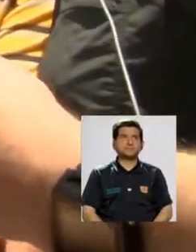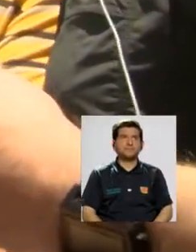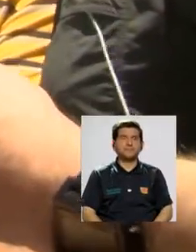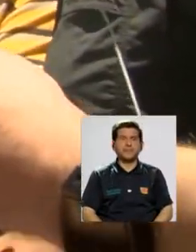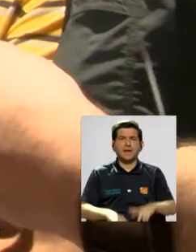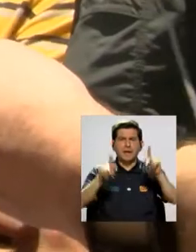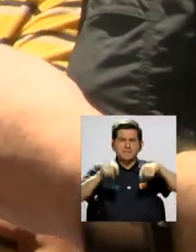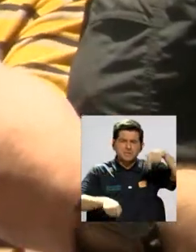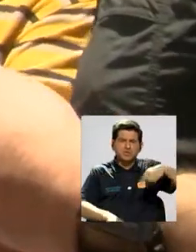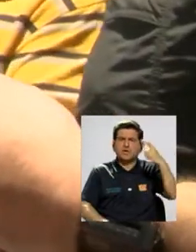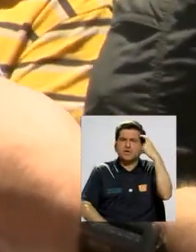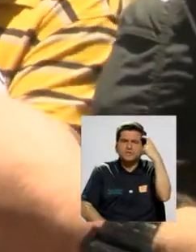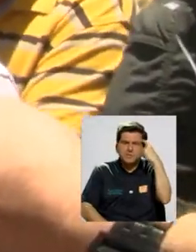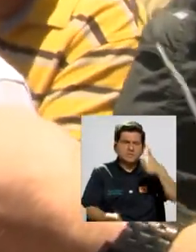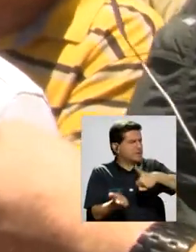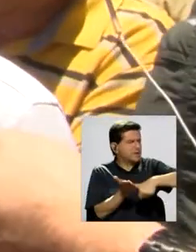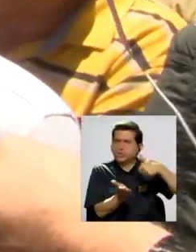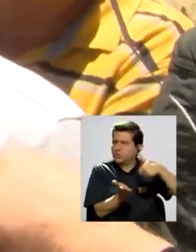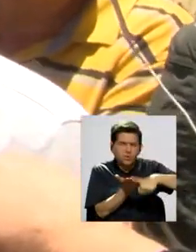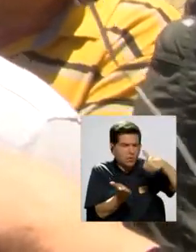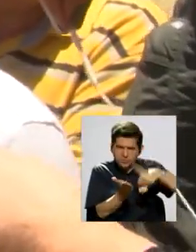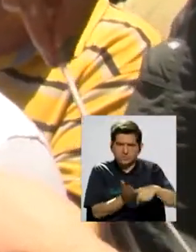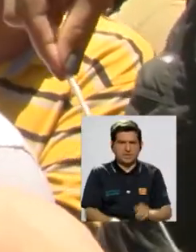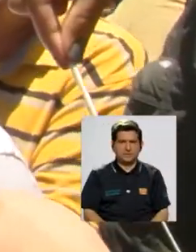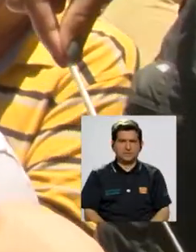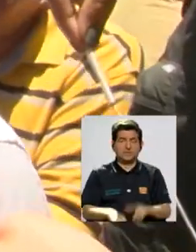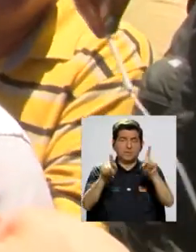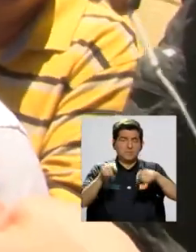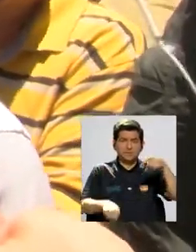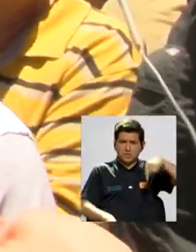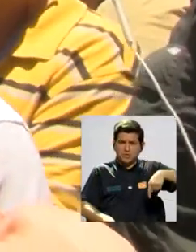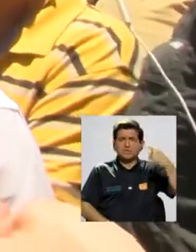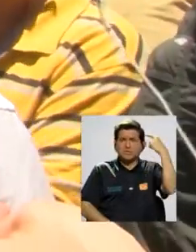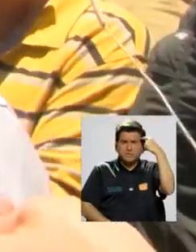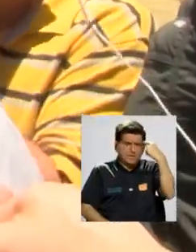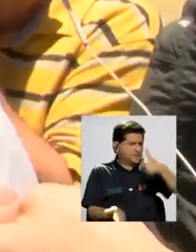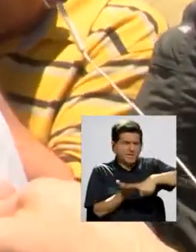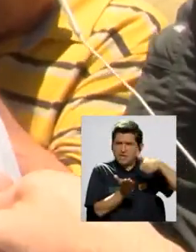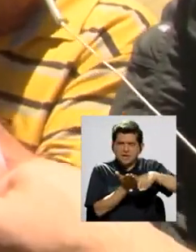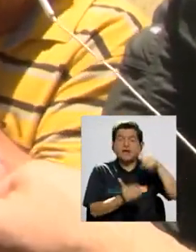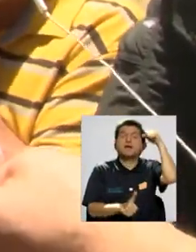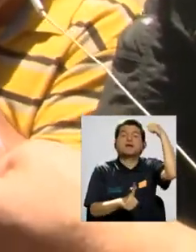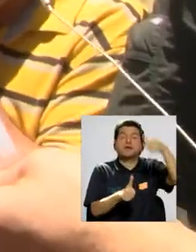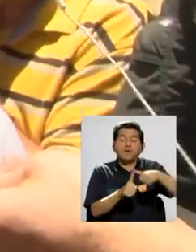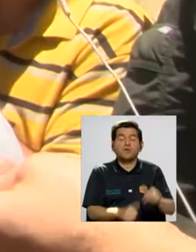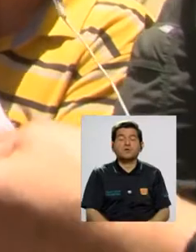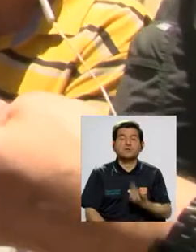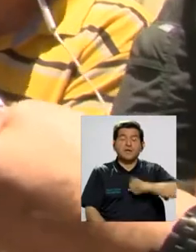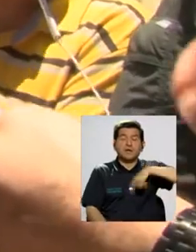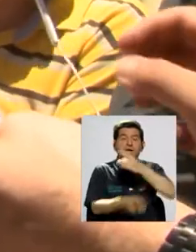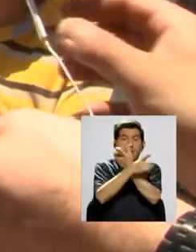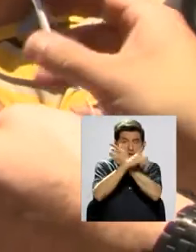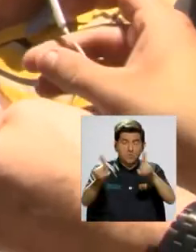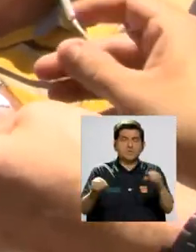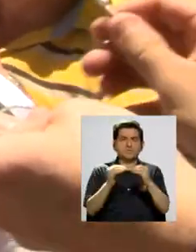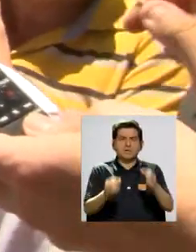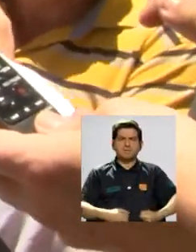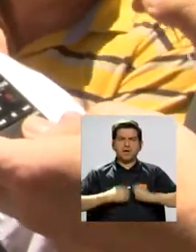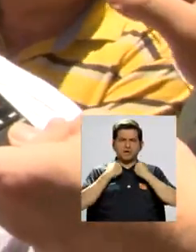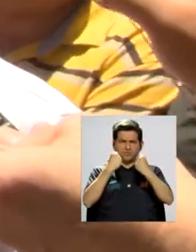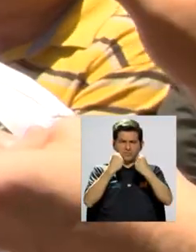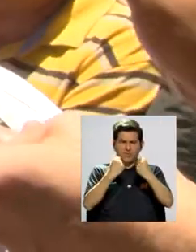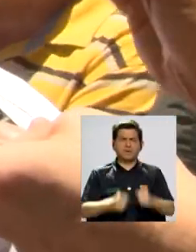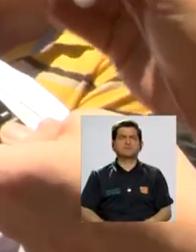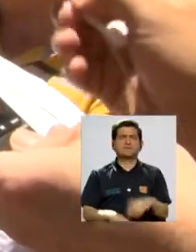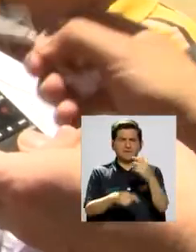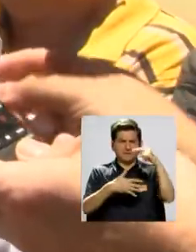Quienes hoy están pensando en no votar, yo les pido que recuerden que nuestra democracia es una de las más sólidas de